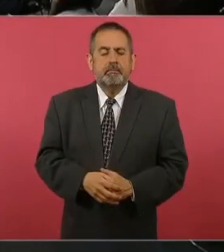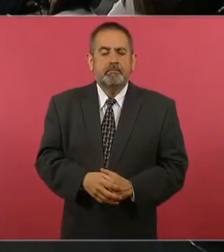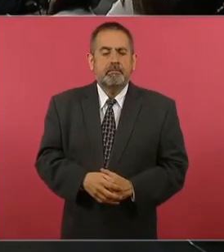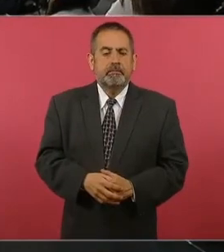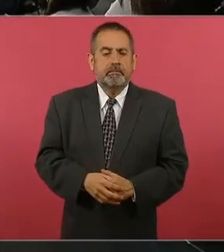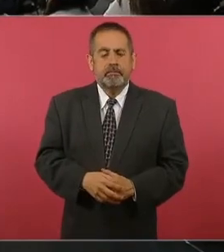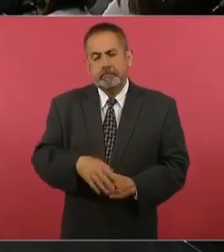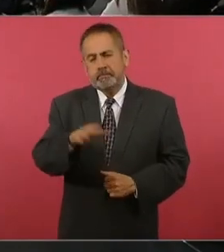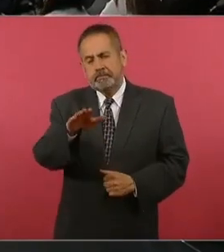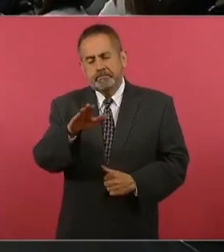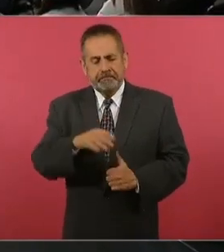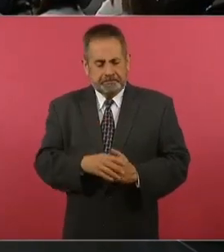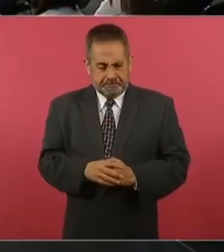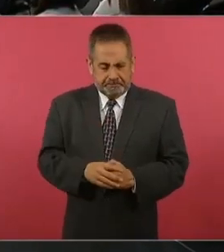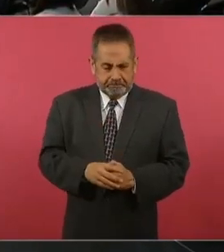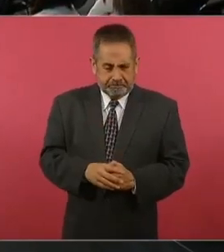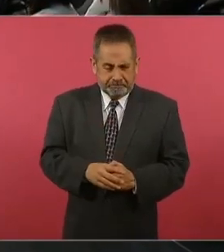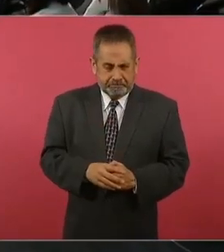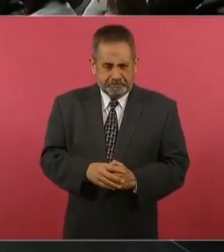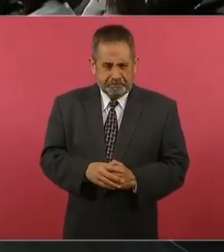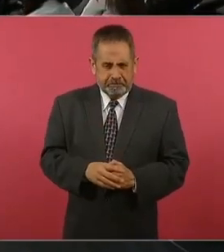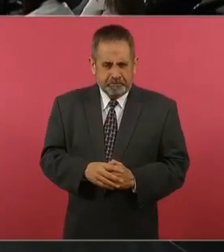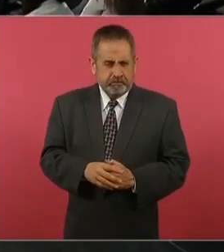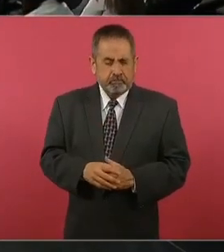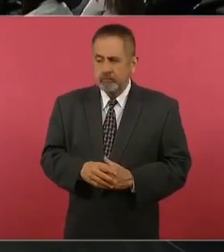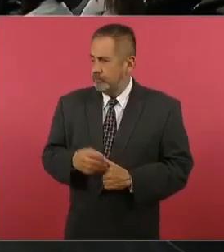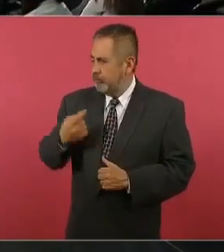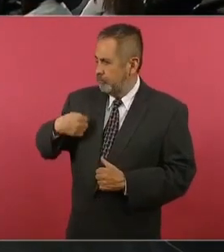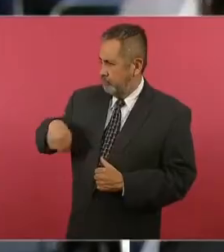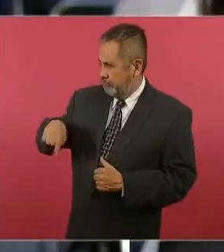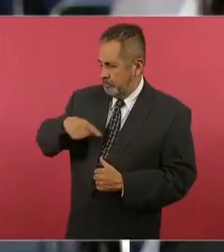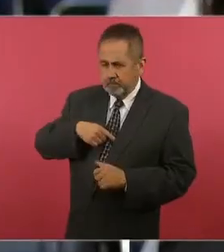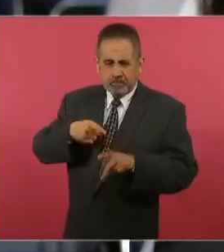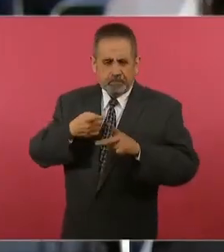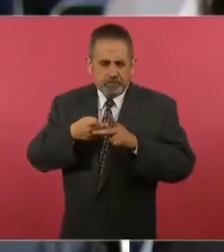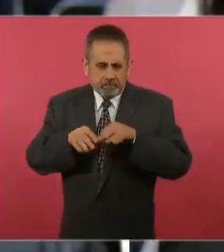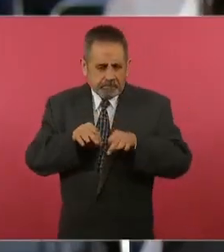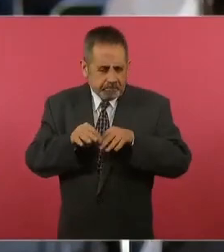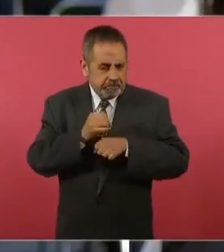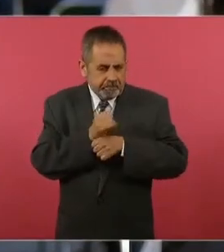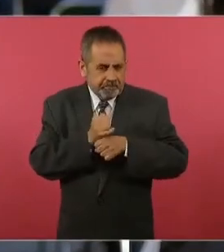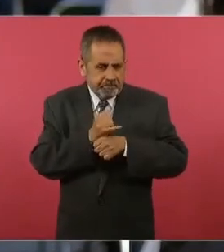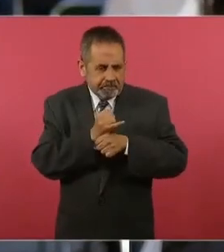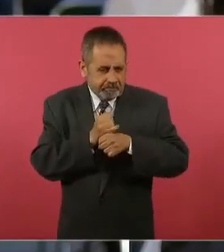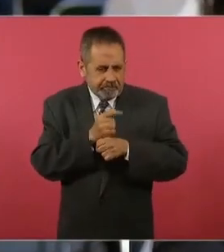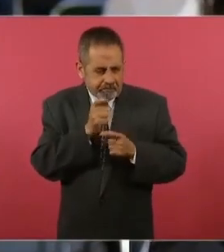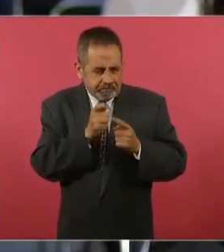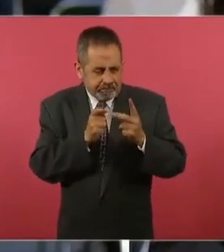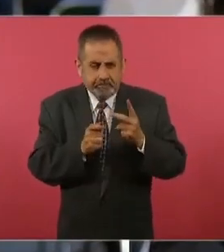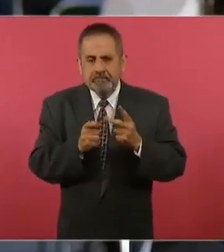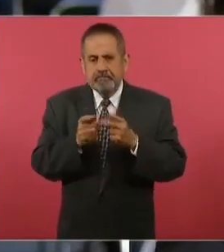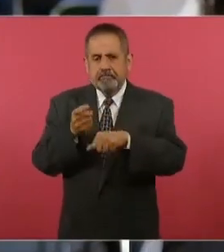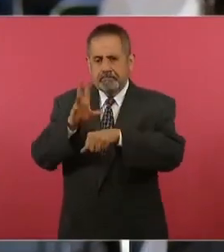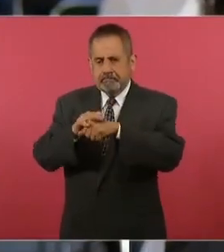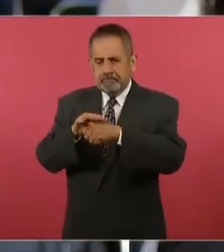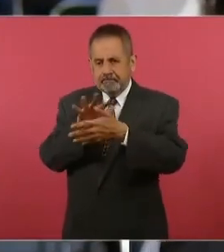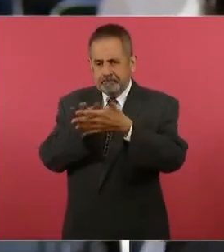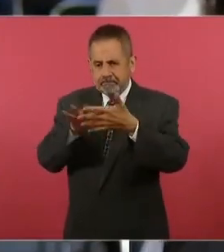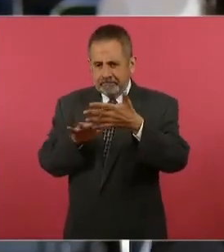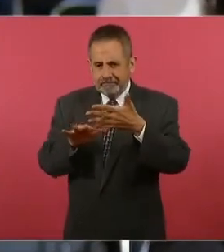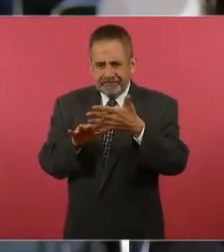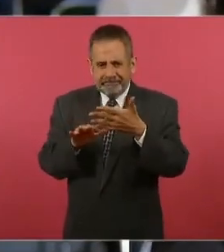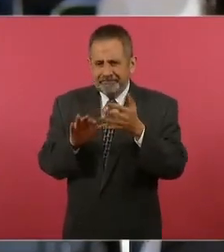Tenemos se empezó a hacer un trabajo, una pequeña investigación que me voy a permitir leer por cuestión de